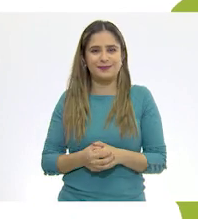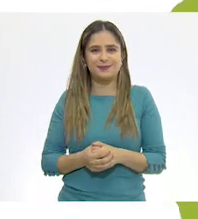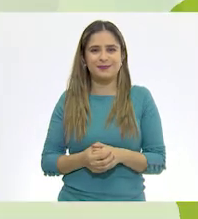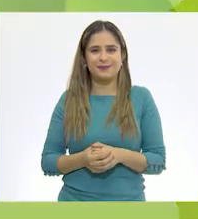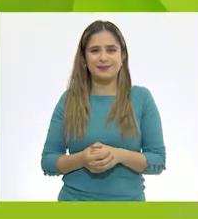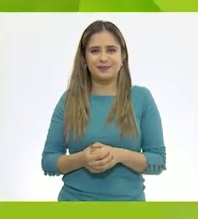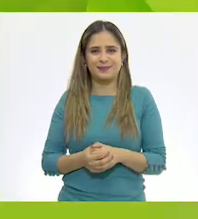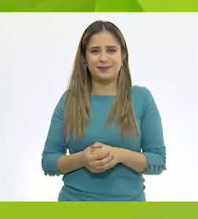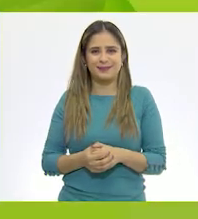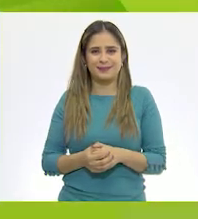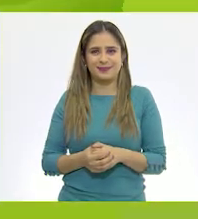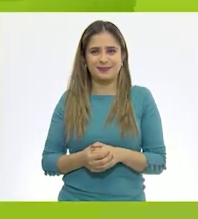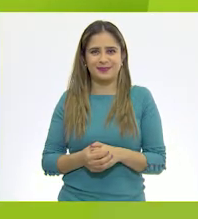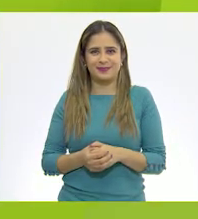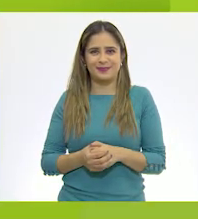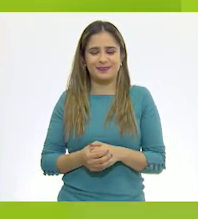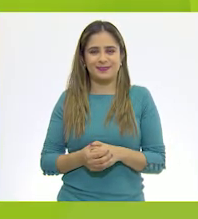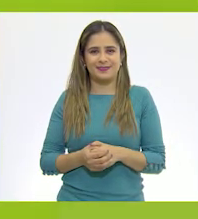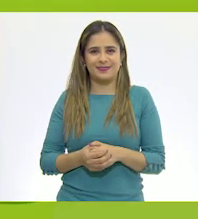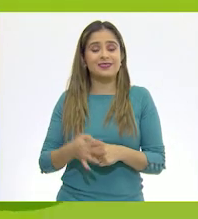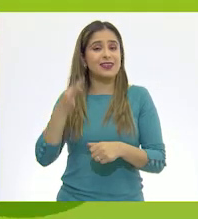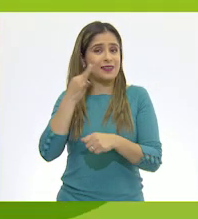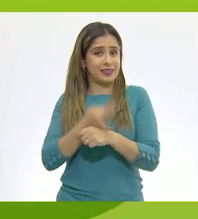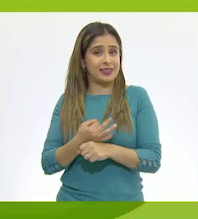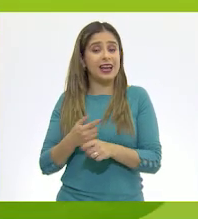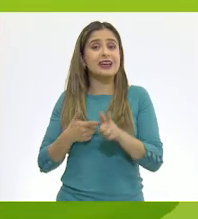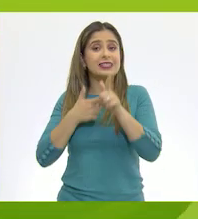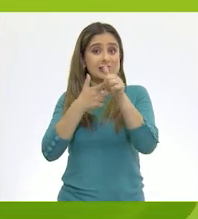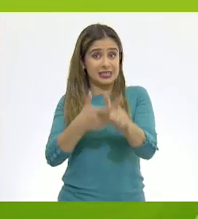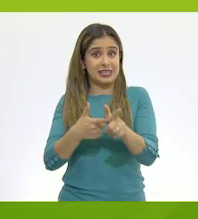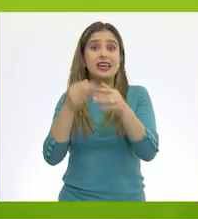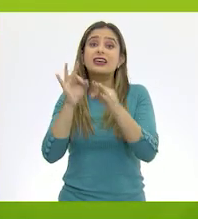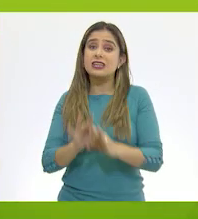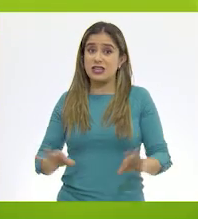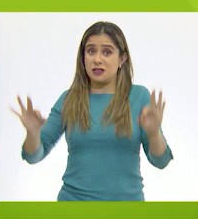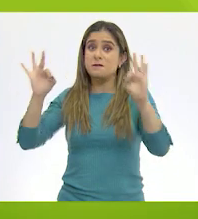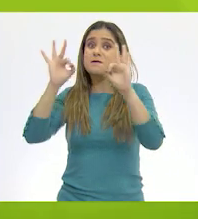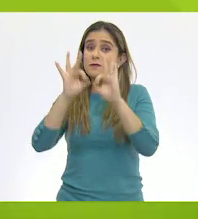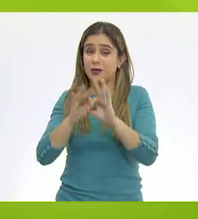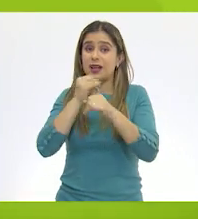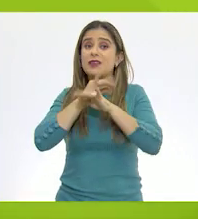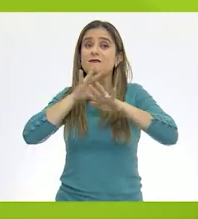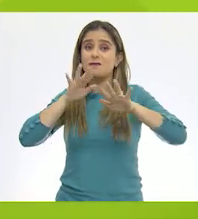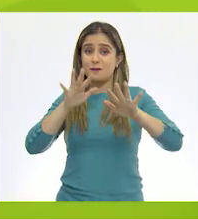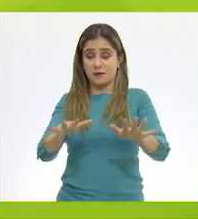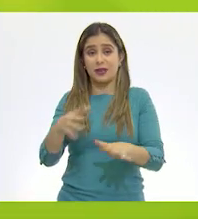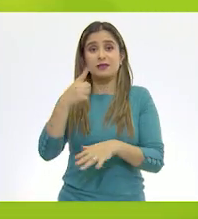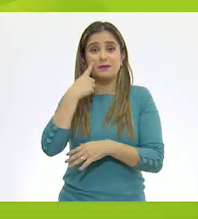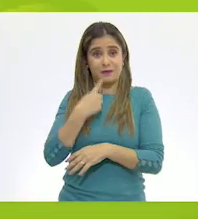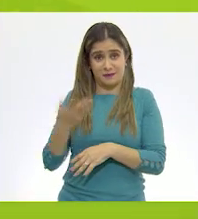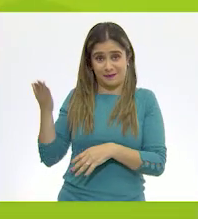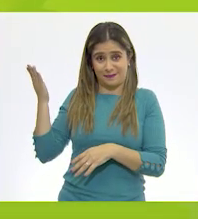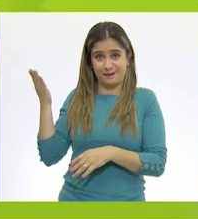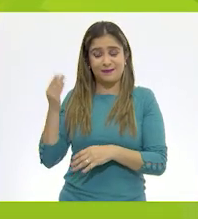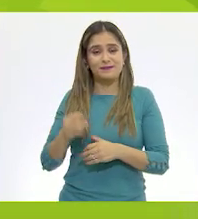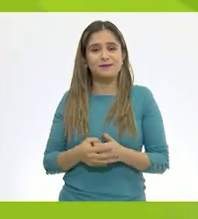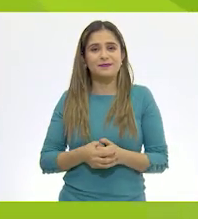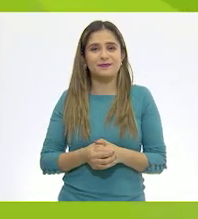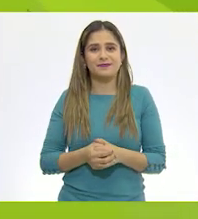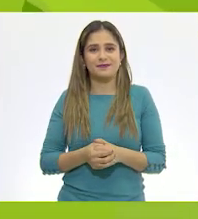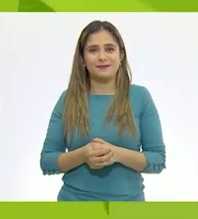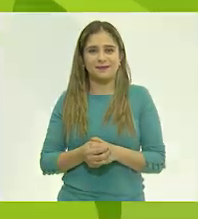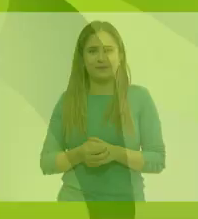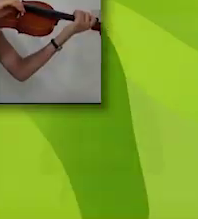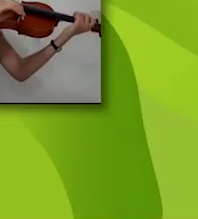aprendeencasa.sep.gov.mx. A continuación tenemos algo muy, pero muy importante para todos ustedes. Acompáñenos.